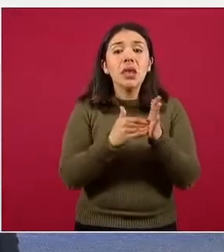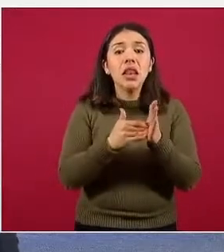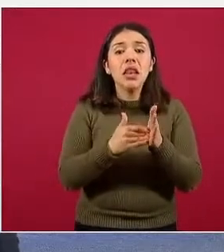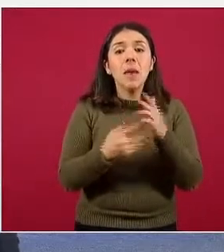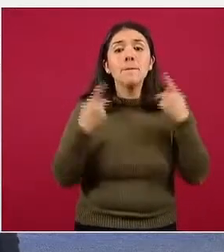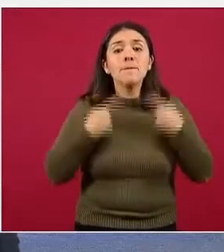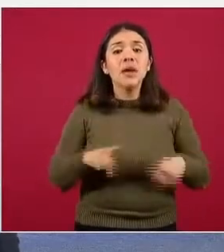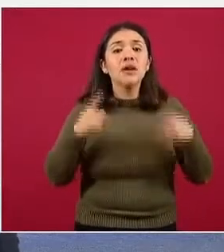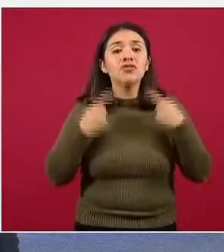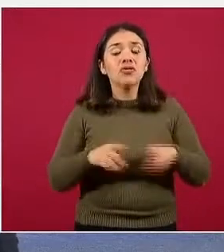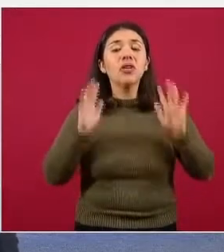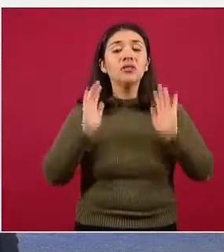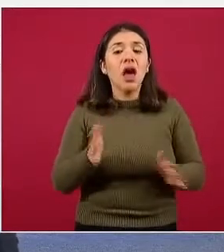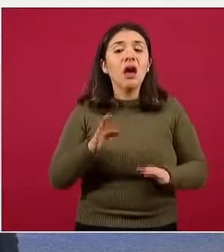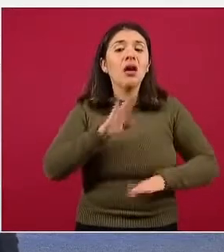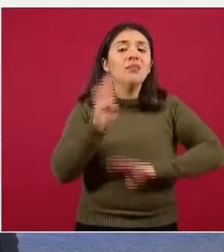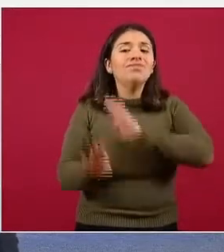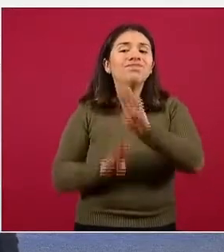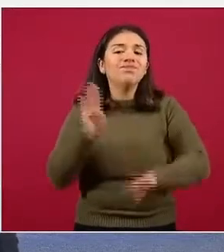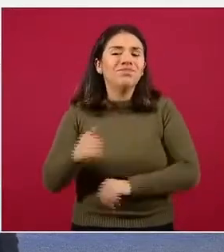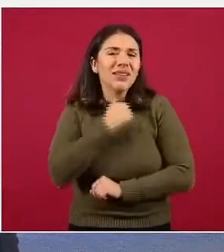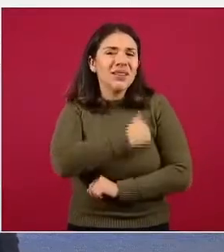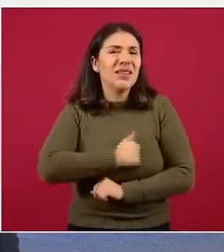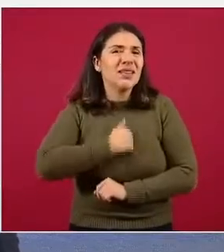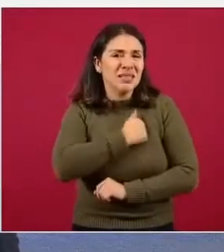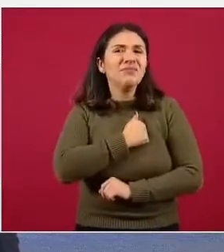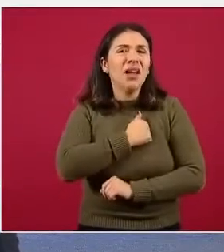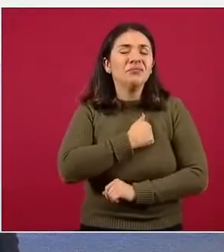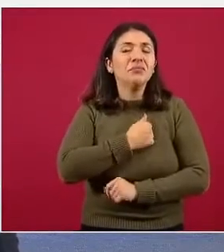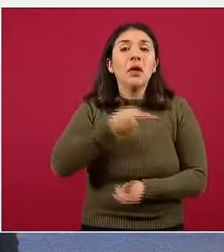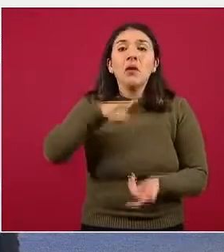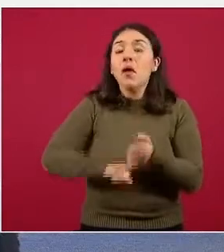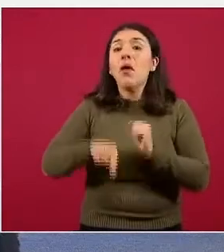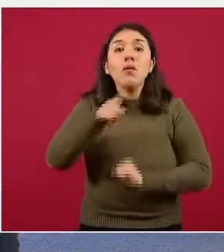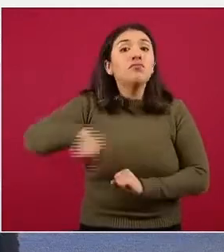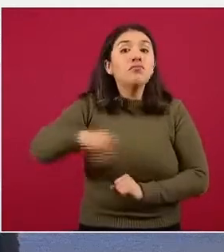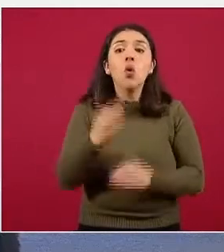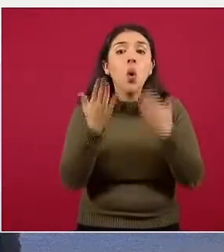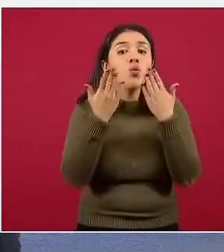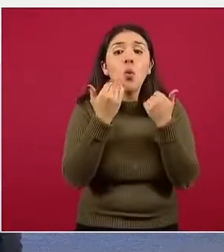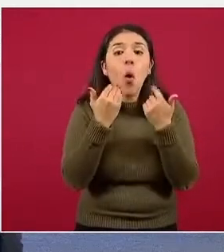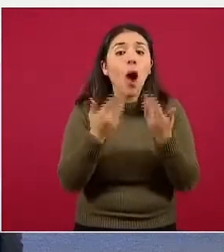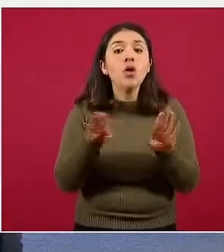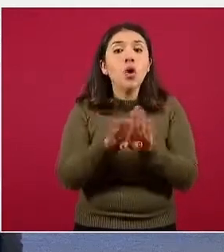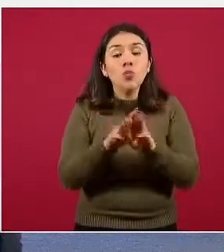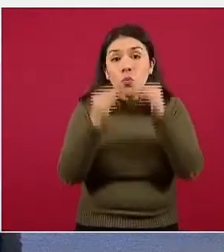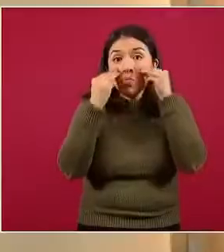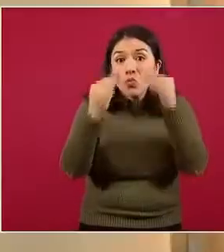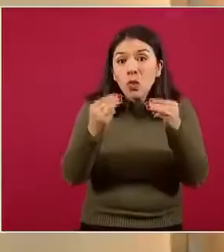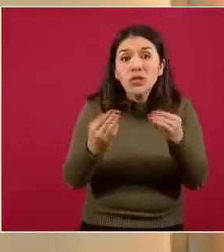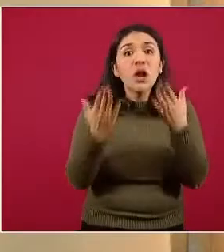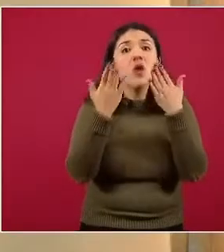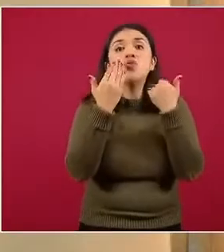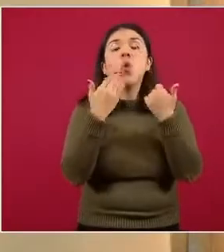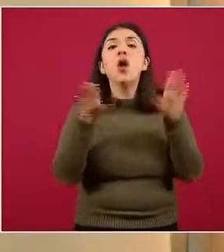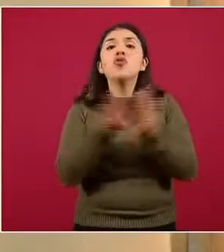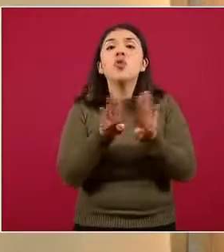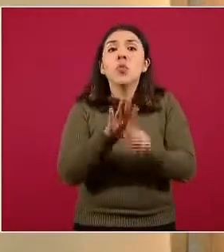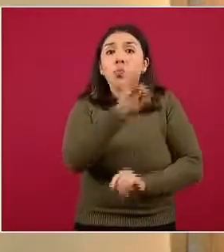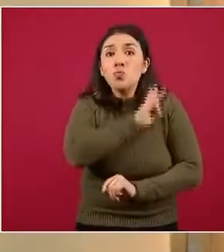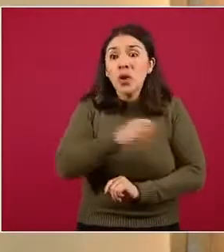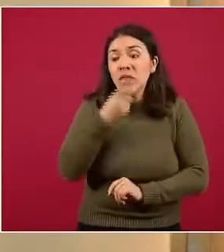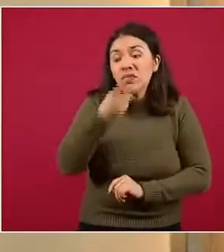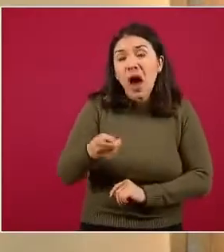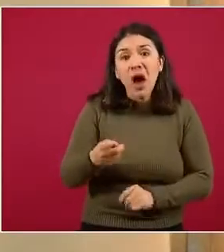15,000 personas que perdieron lamentablemente la vida y que no tienen una muestra o que no tienen una posibilidad